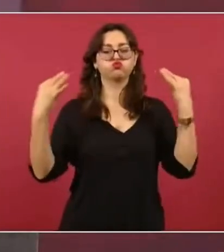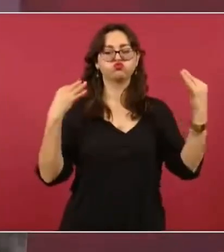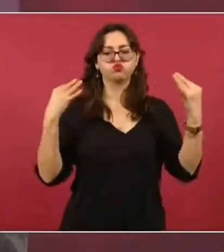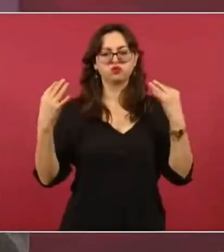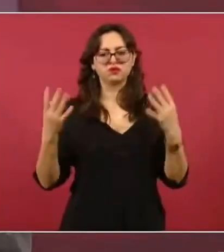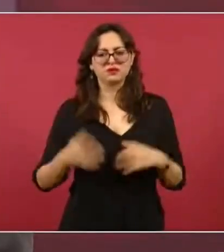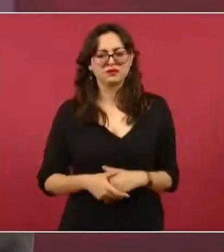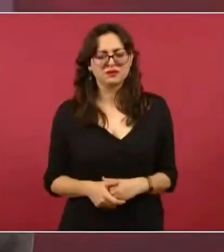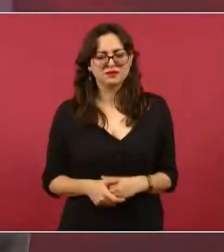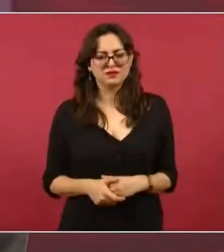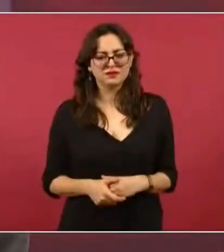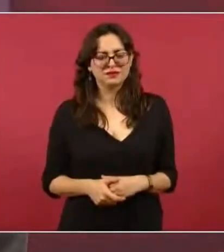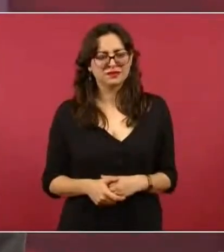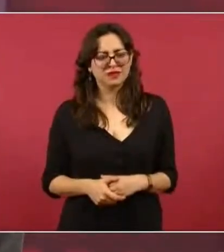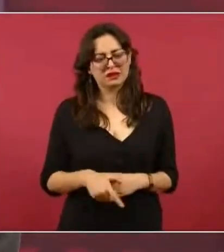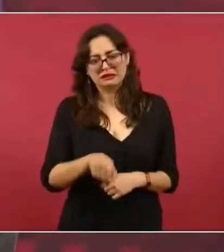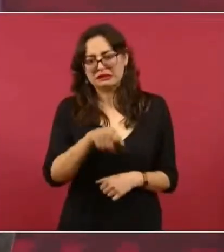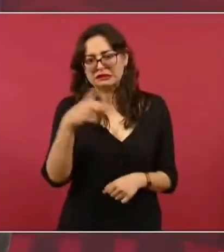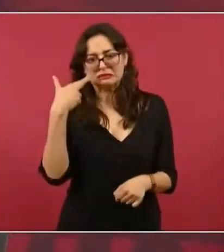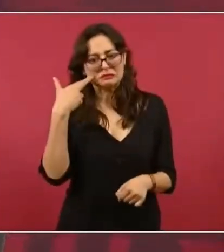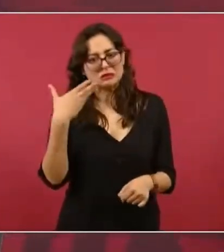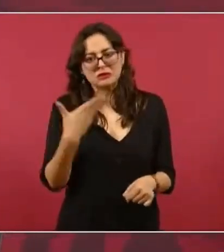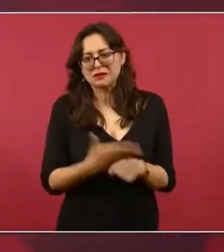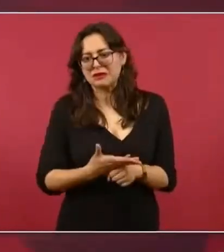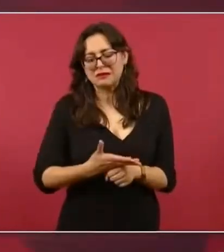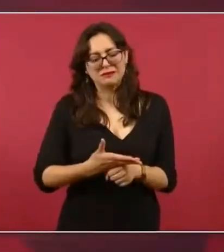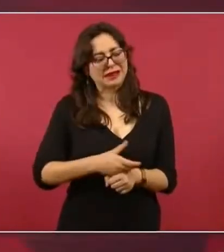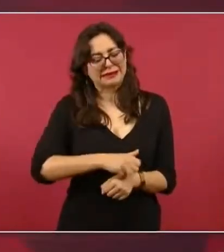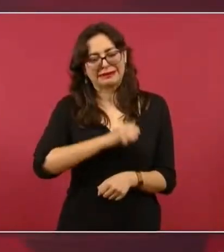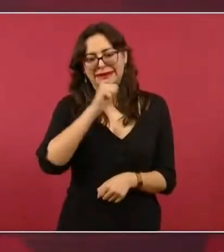de manera irresponsable,